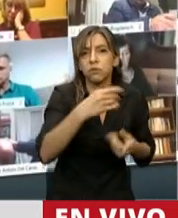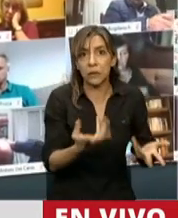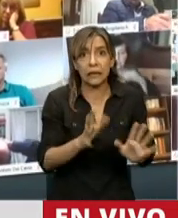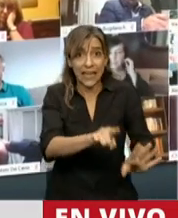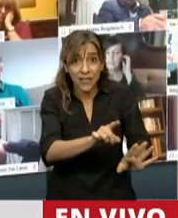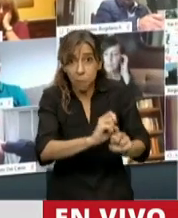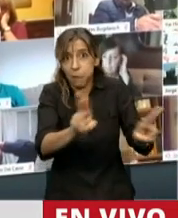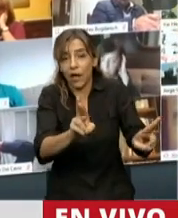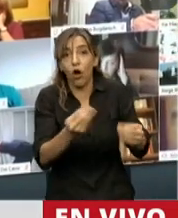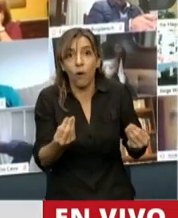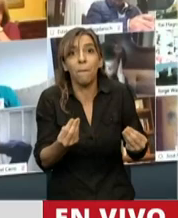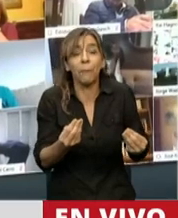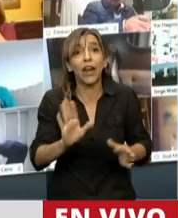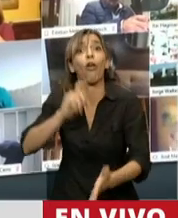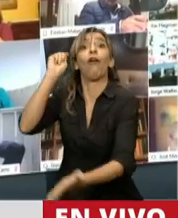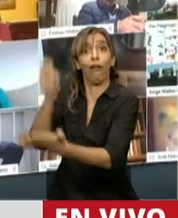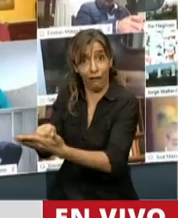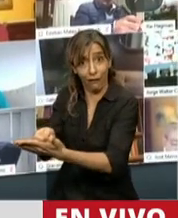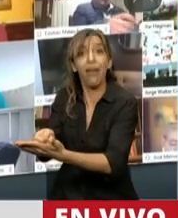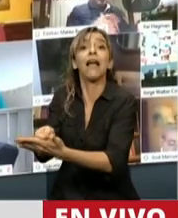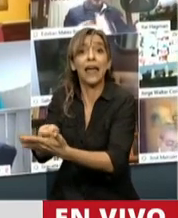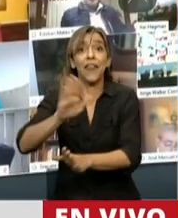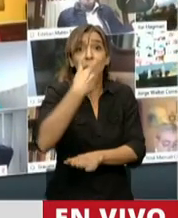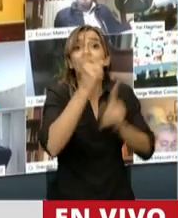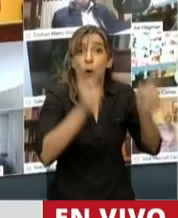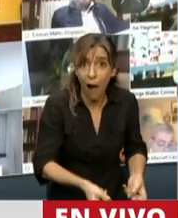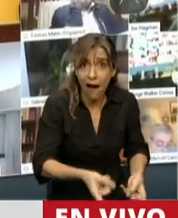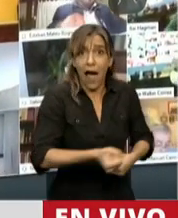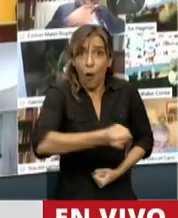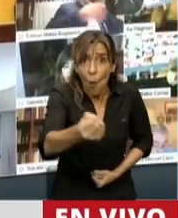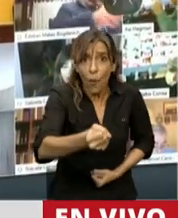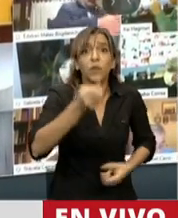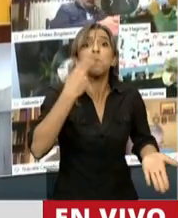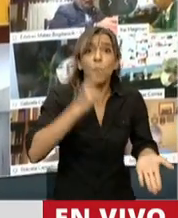Pero lo más perverso de todo es que le pagaron a los fondos buitres y igual después hicieron el ajuste.